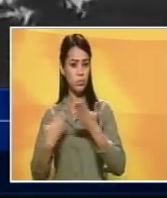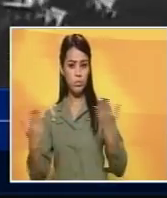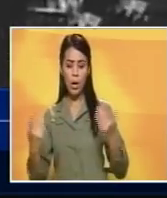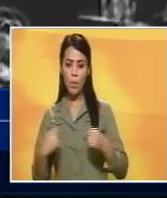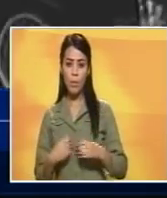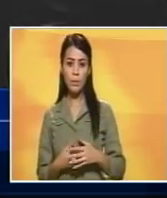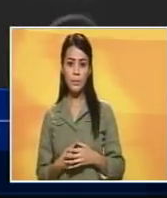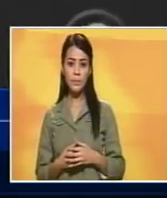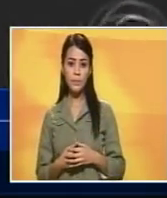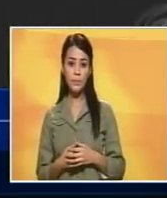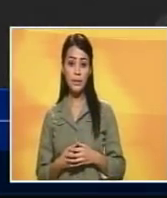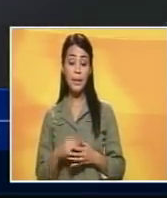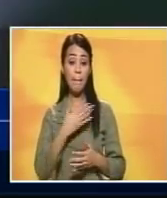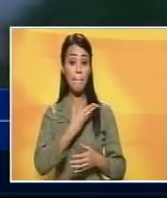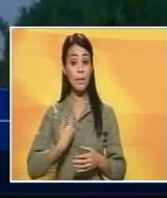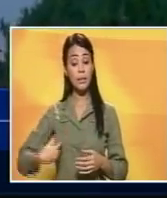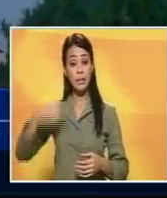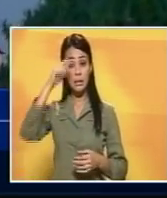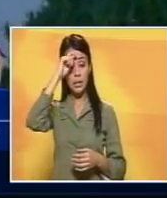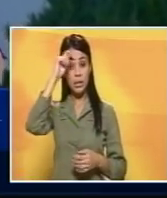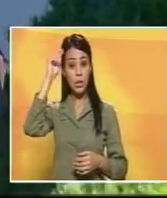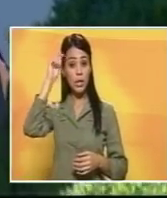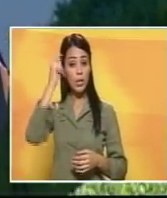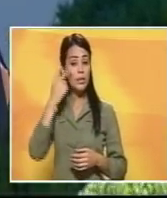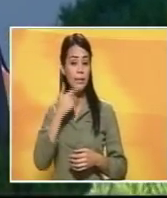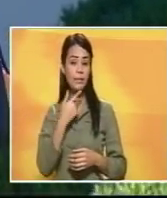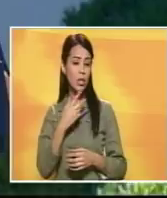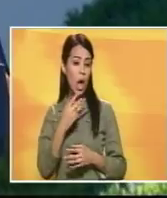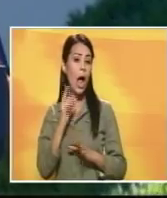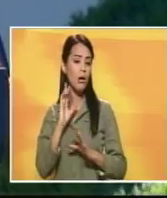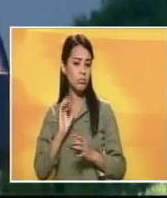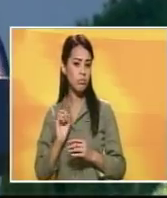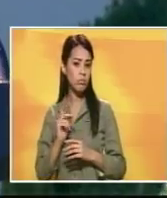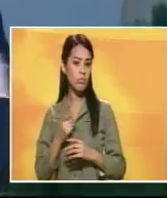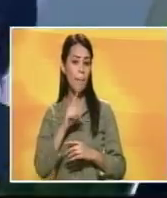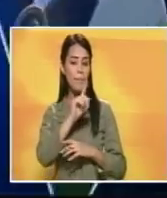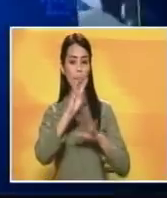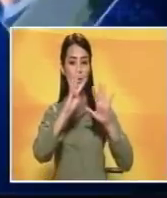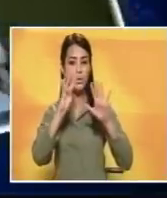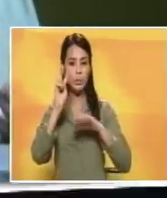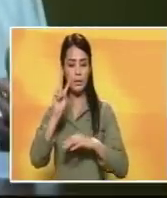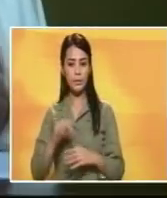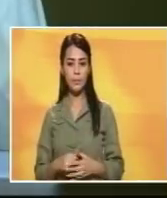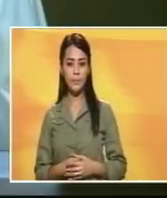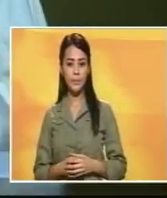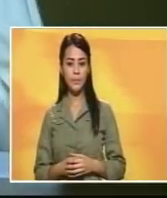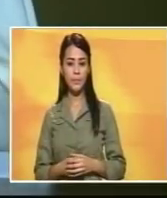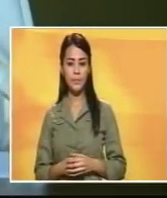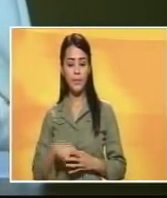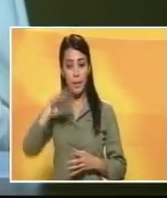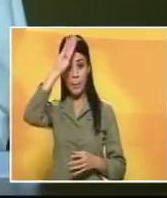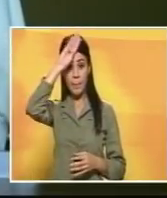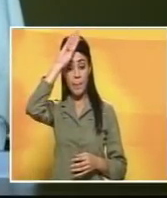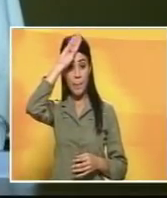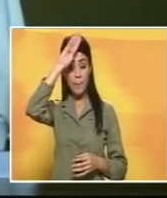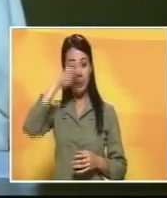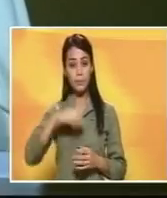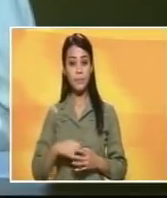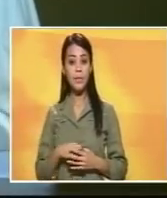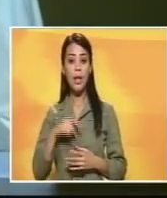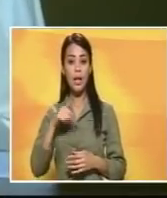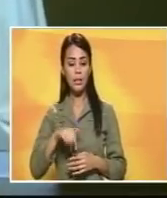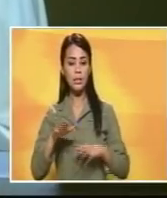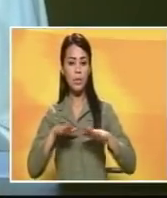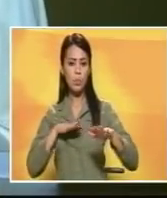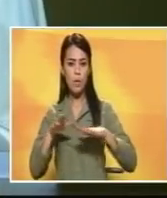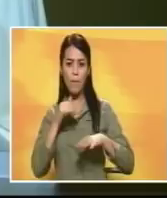completa si el presidente Donald Trump no lo impide, según la ley de 1992. En el Vaticano, el Papa Francisco habló este